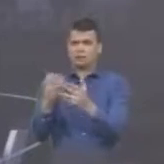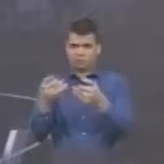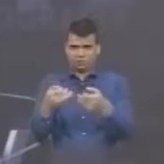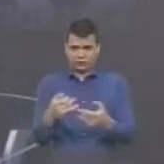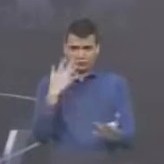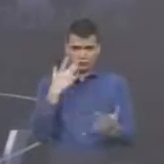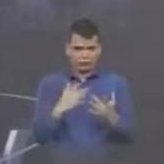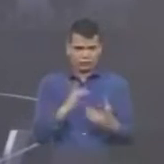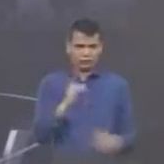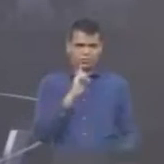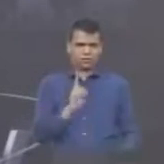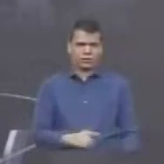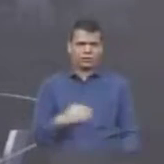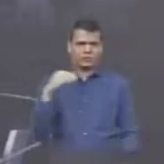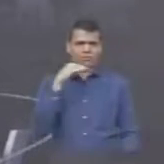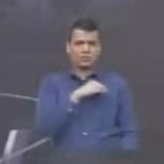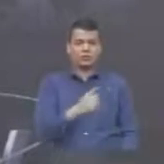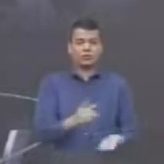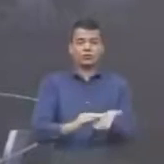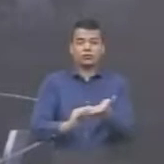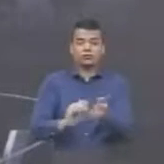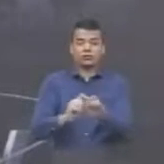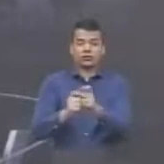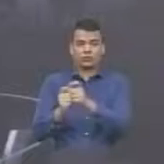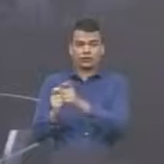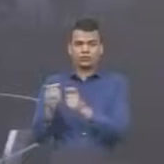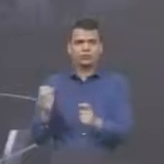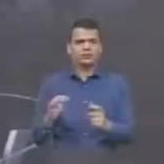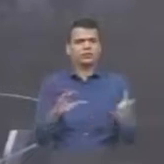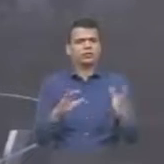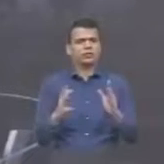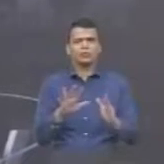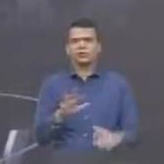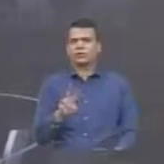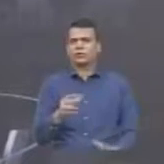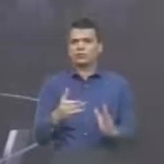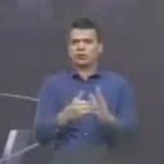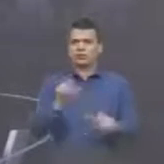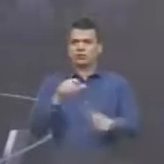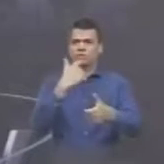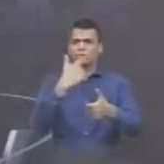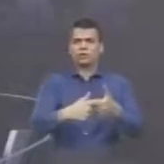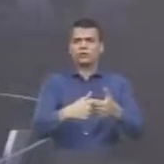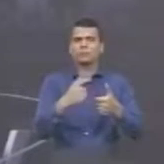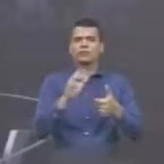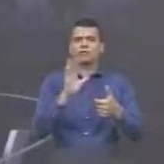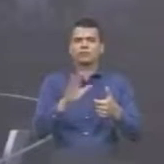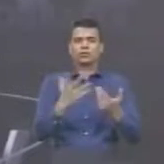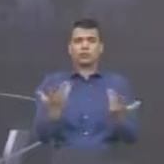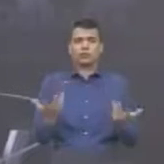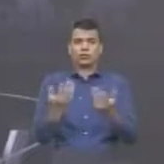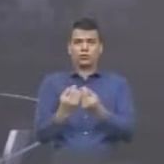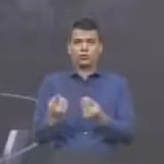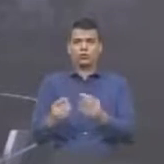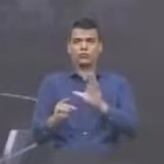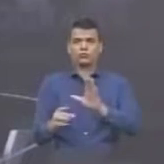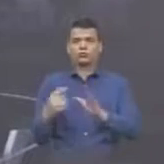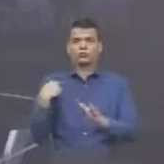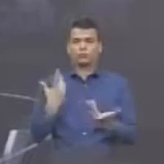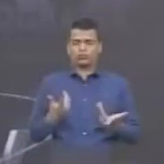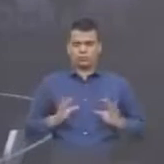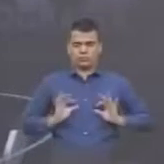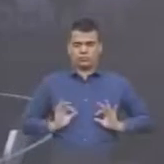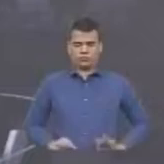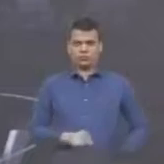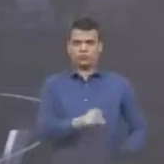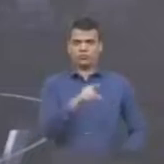sobre el reajuste salarial para este año es a los más de 52.000 afiliados de la caja de retiro de las fuerzas